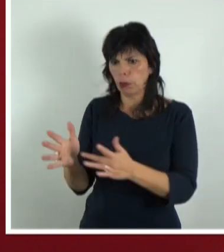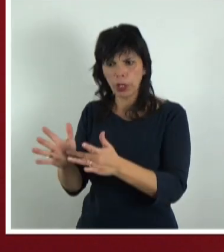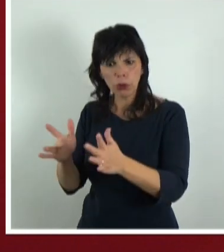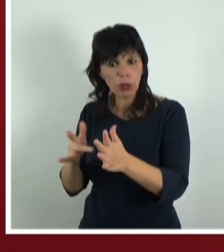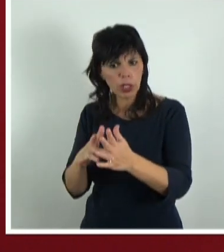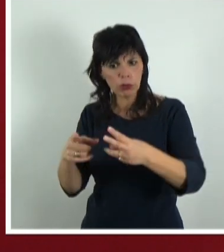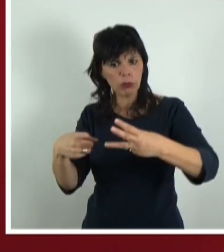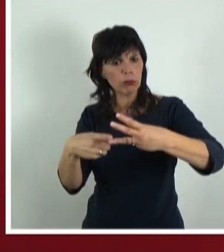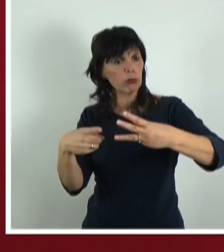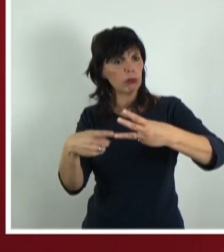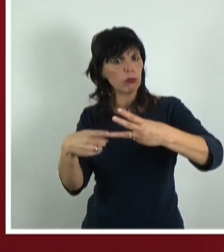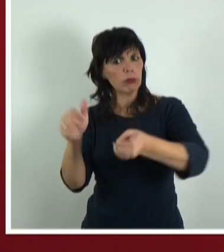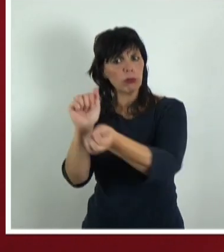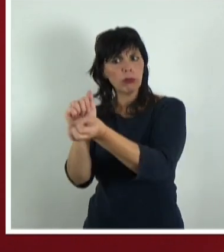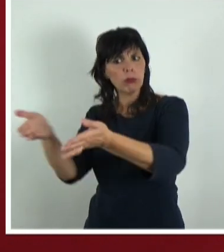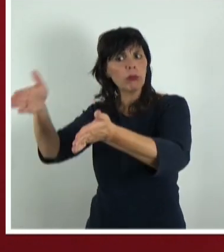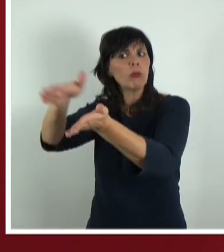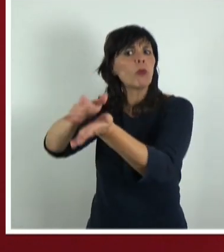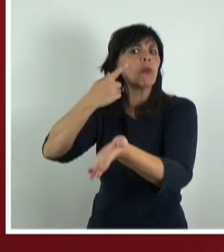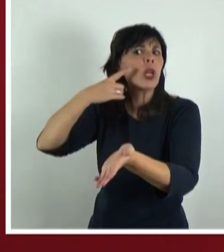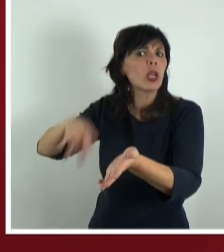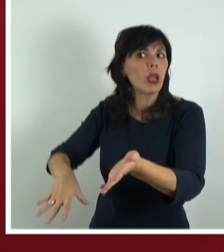¿cuál era su acusación?